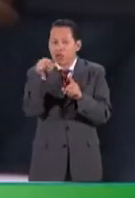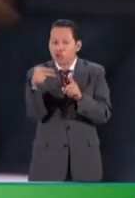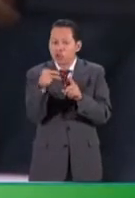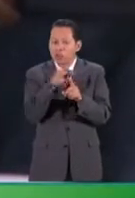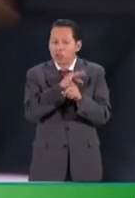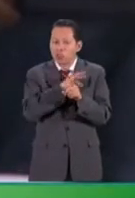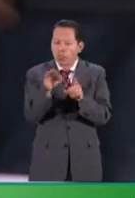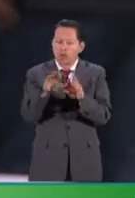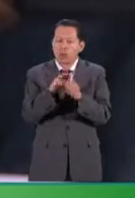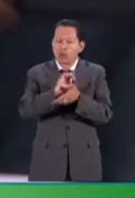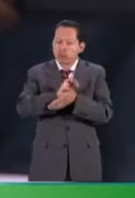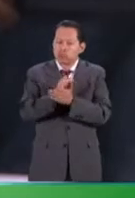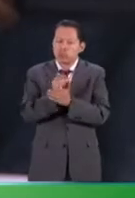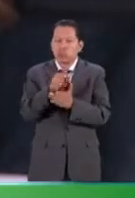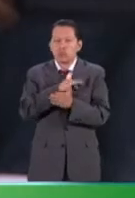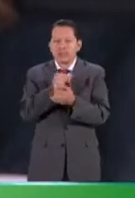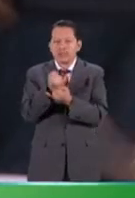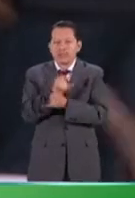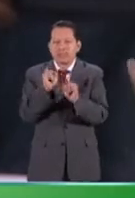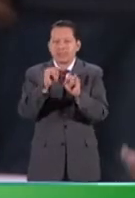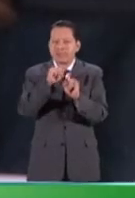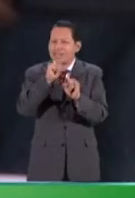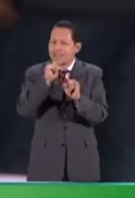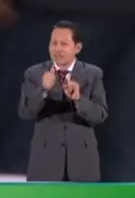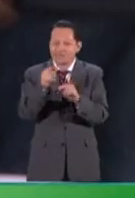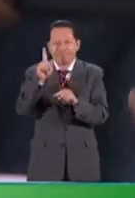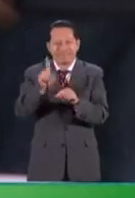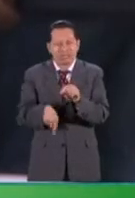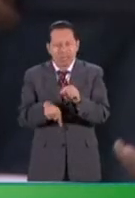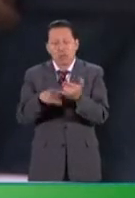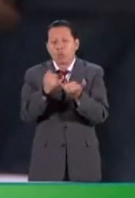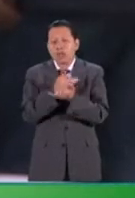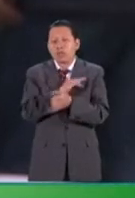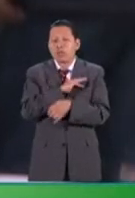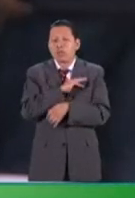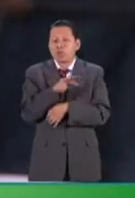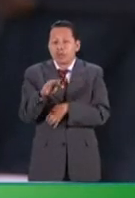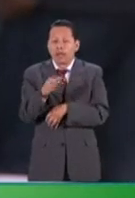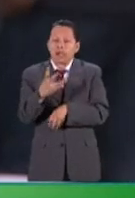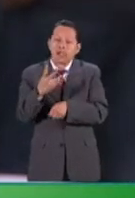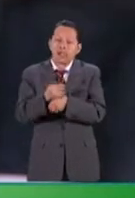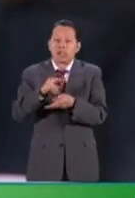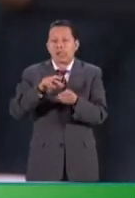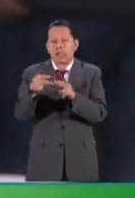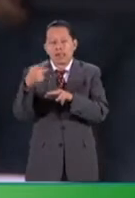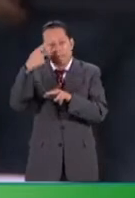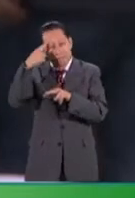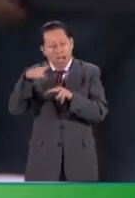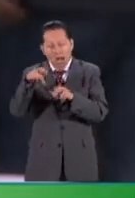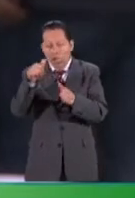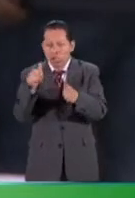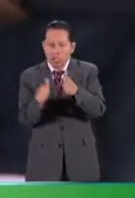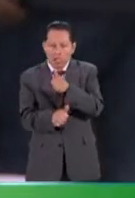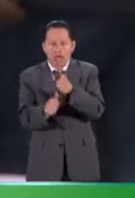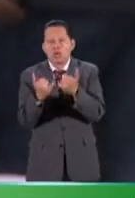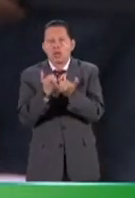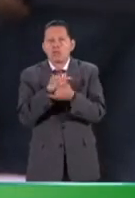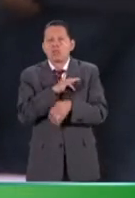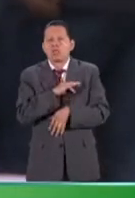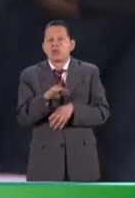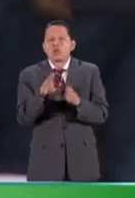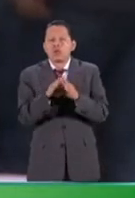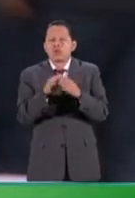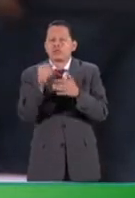podría socavar la independencia del Poder Judicial e incluso distorsionarla hacia la subordinación, debilitando los